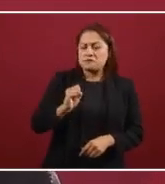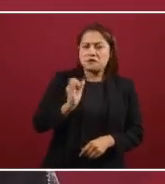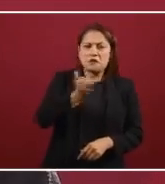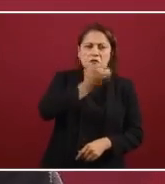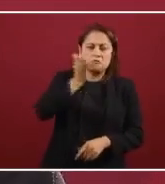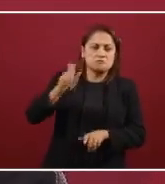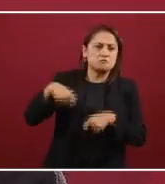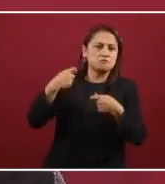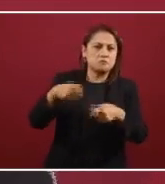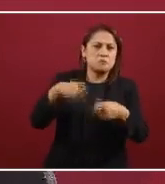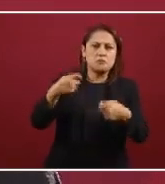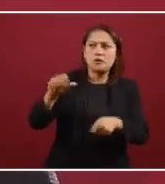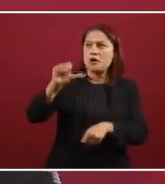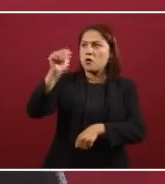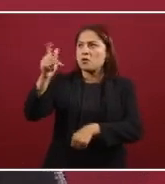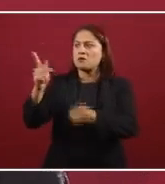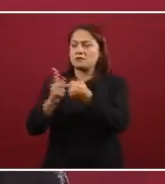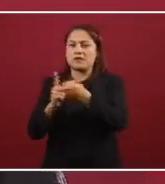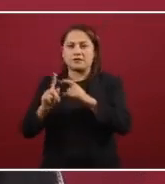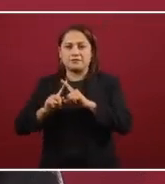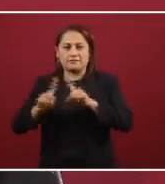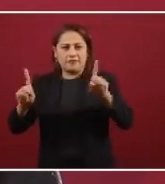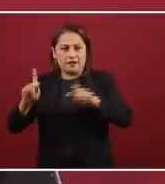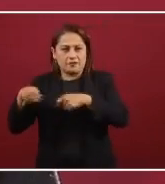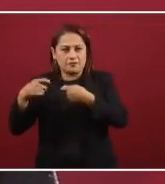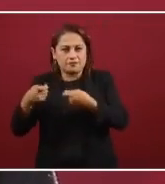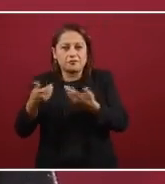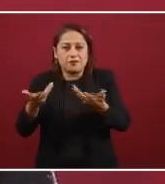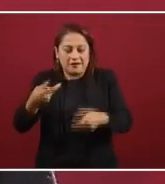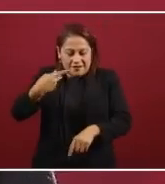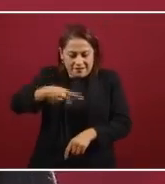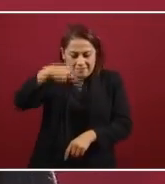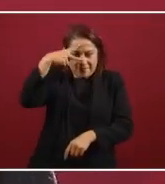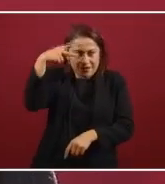Lo he dicho en otras ocasiones, lo repito ahora,